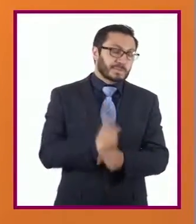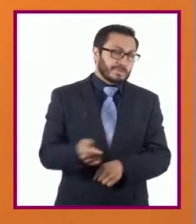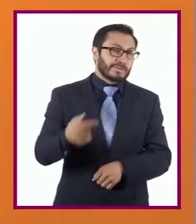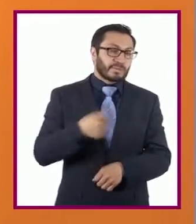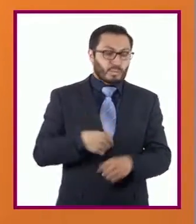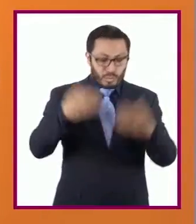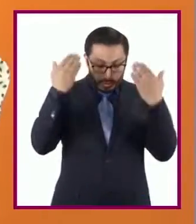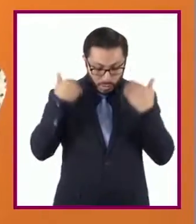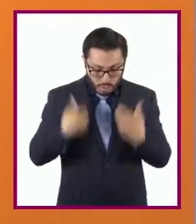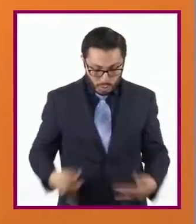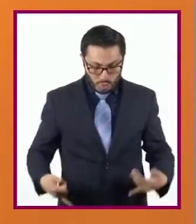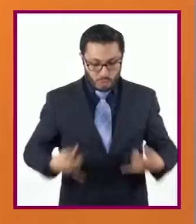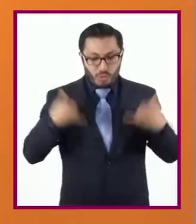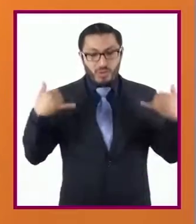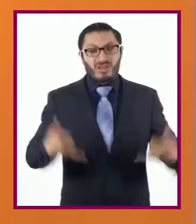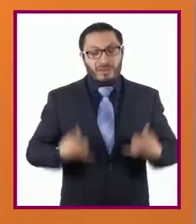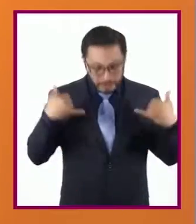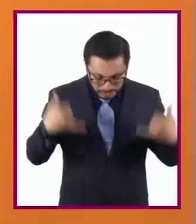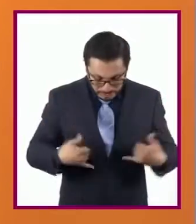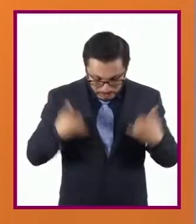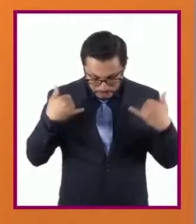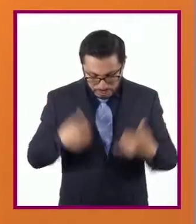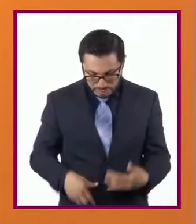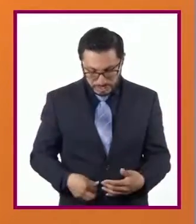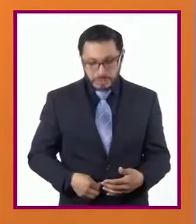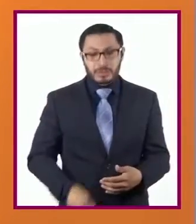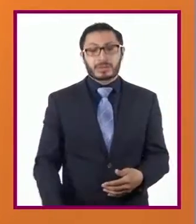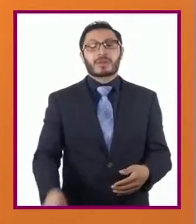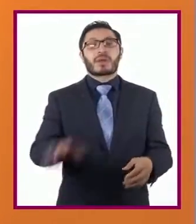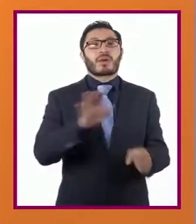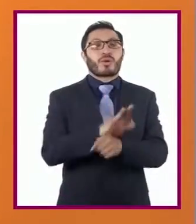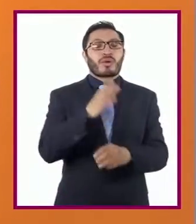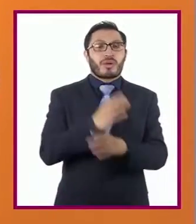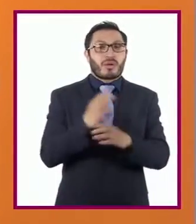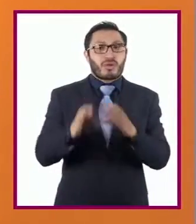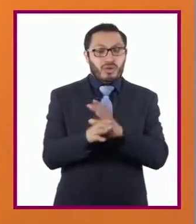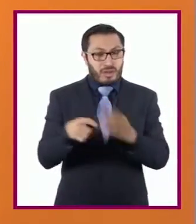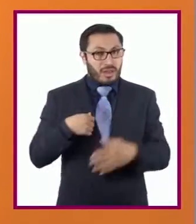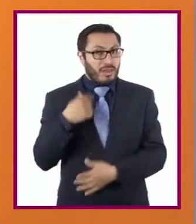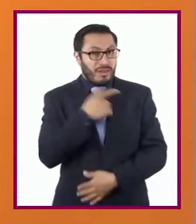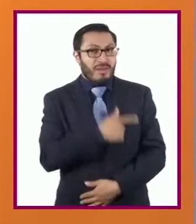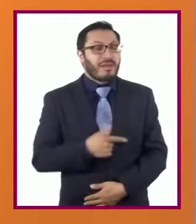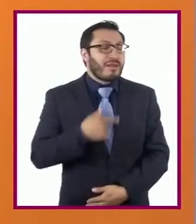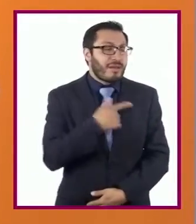adolescente, enfrente de la materia, de la asignatura, qué cosa me gusta. Y